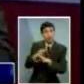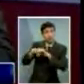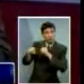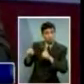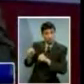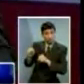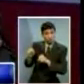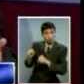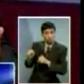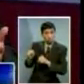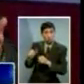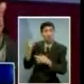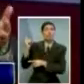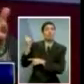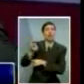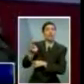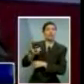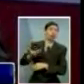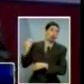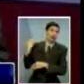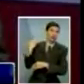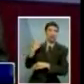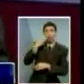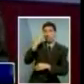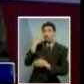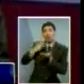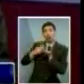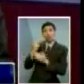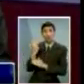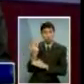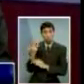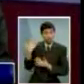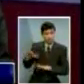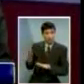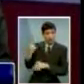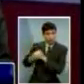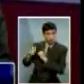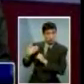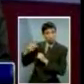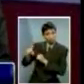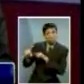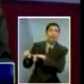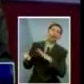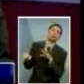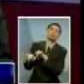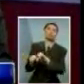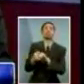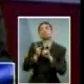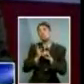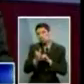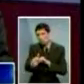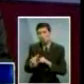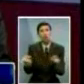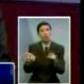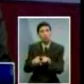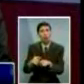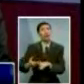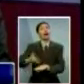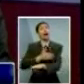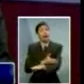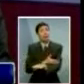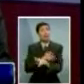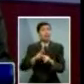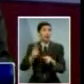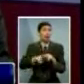que uno podría decir un mandato de amarre, porque en noviembre del año 2009, y nos propusimos llevarlo adelante igual que otros mandatos de concesiones